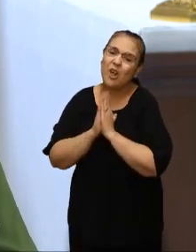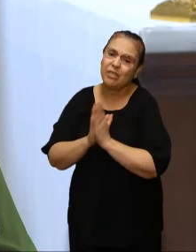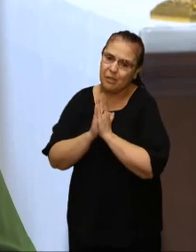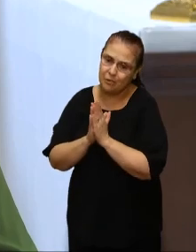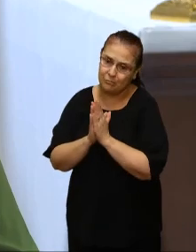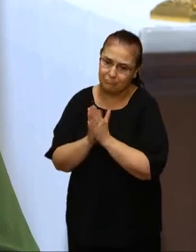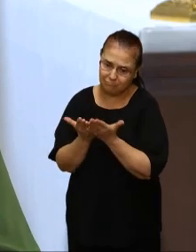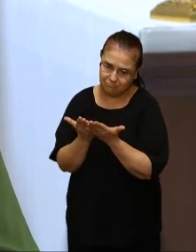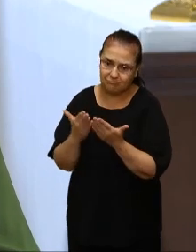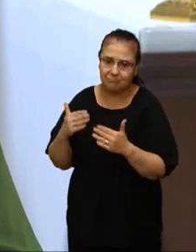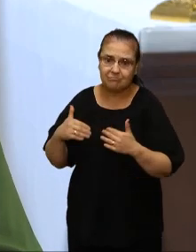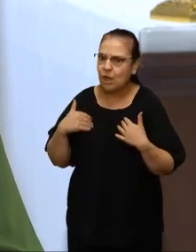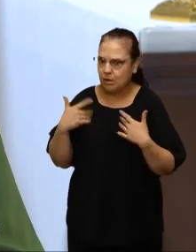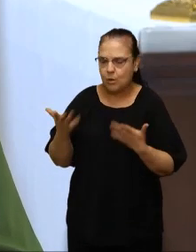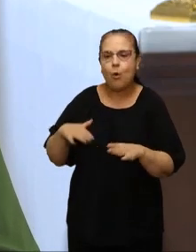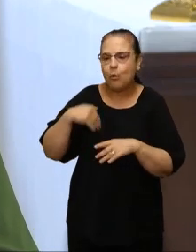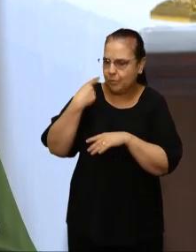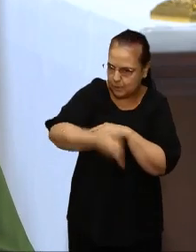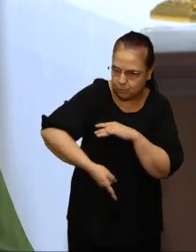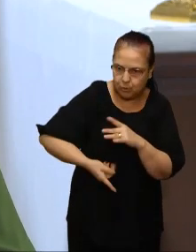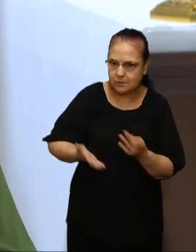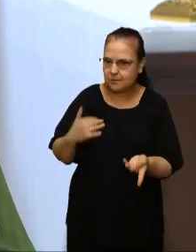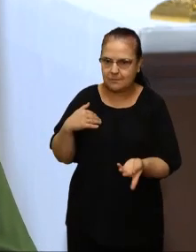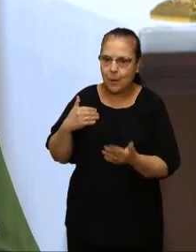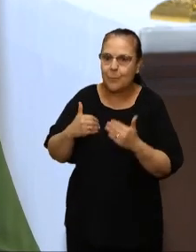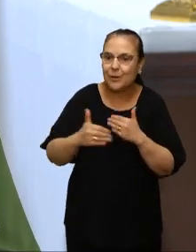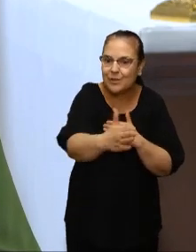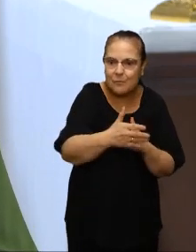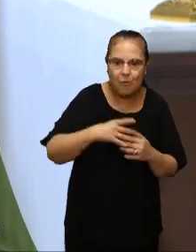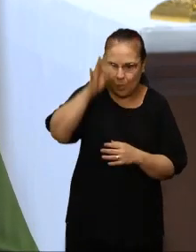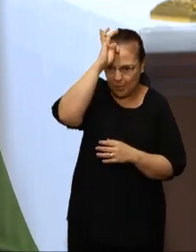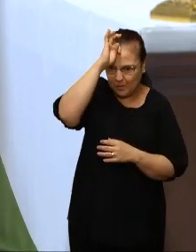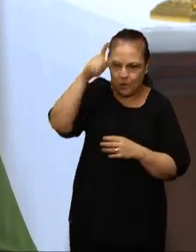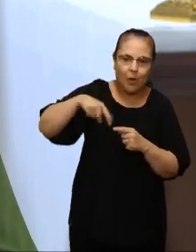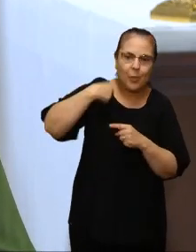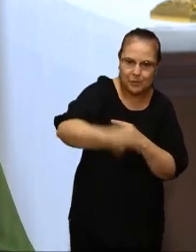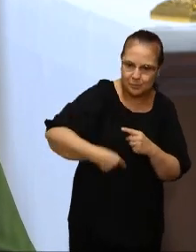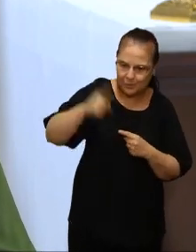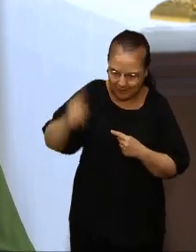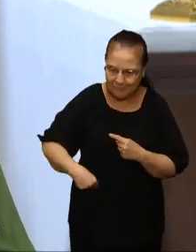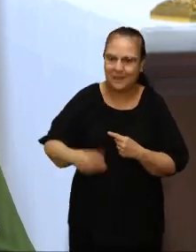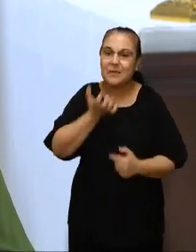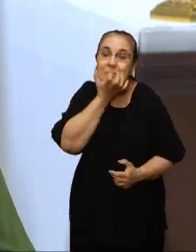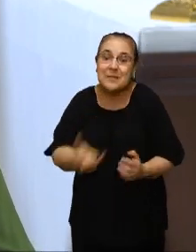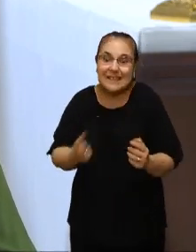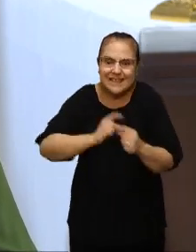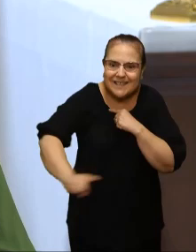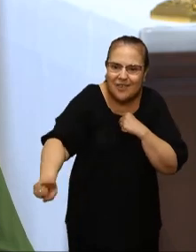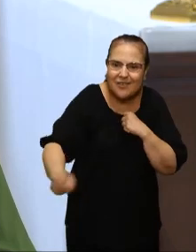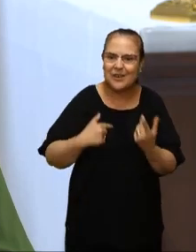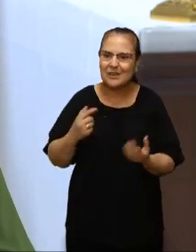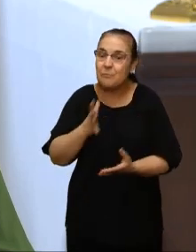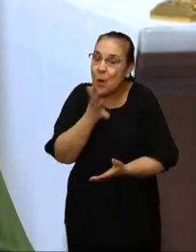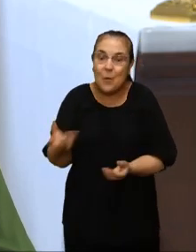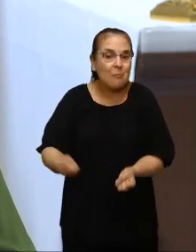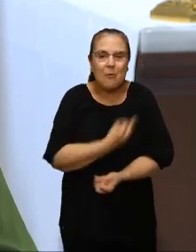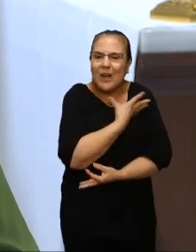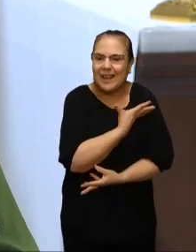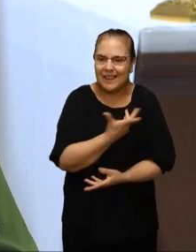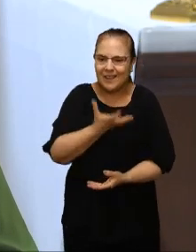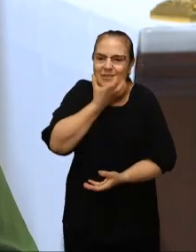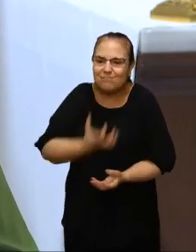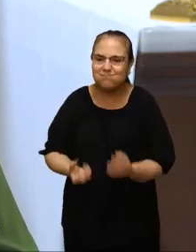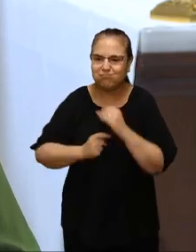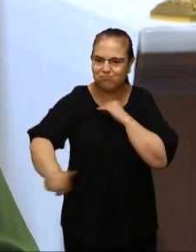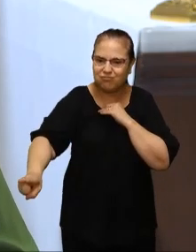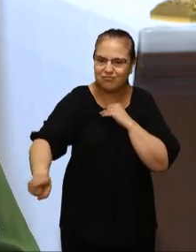hasta el próximo domingo y después también, por supuesto, oración por las misiones, por los misioneros, por las vocaciones misioneras.